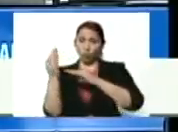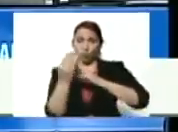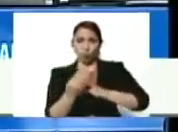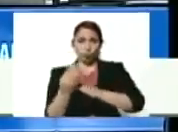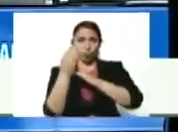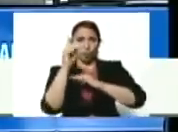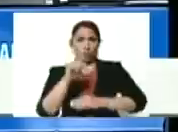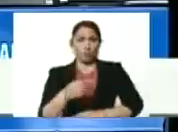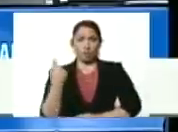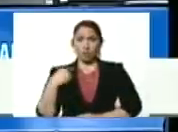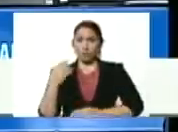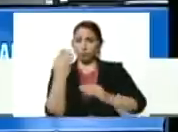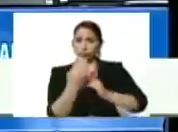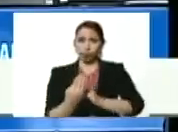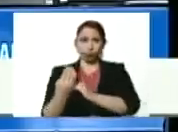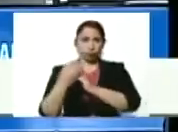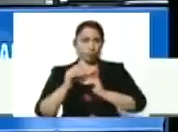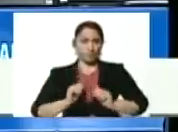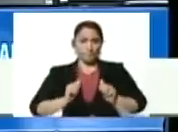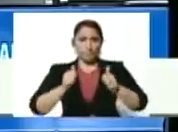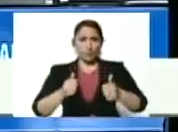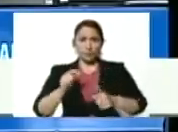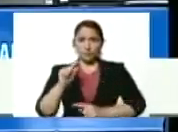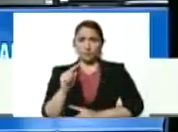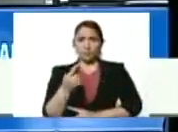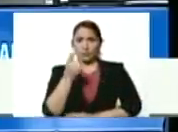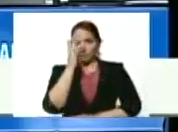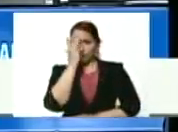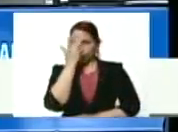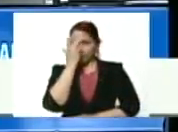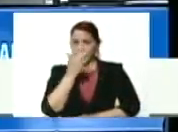tenemos que cuidarnos a partir de mañana, 1 de febrero,